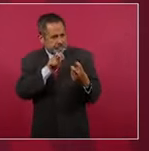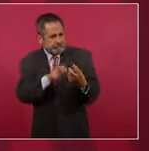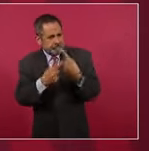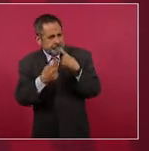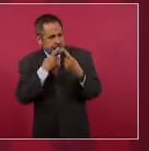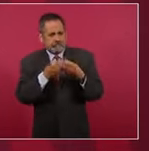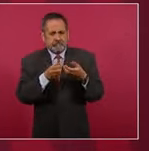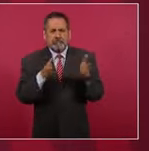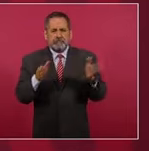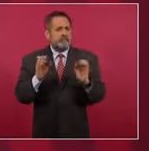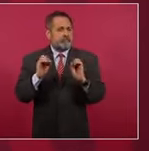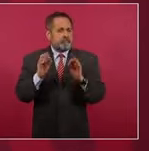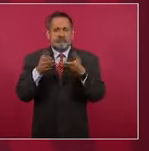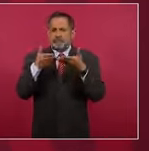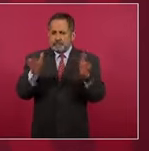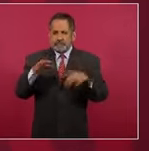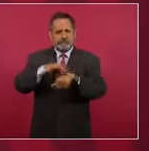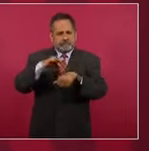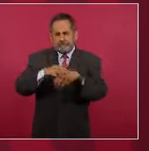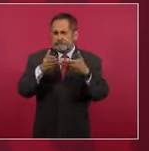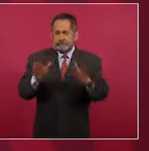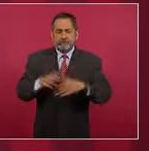no faltan las medicinas,